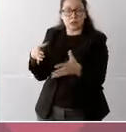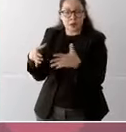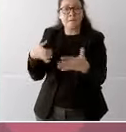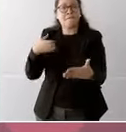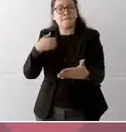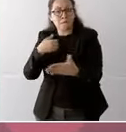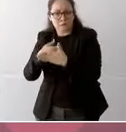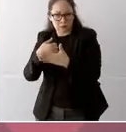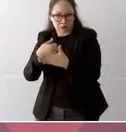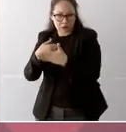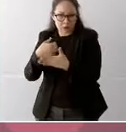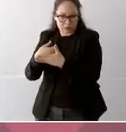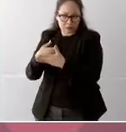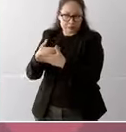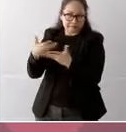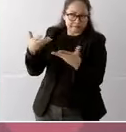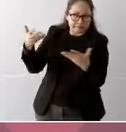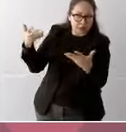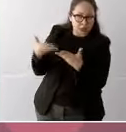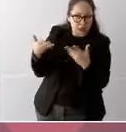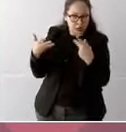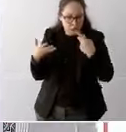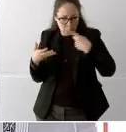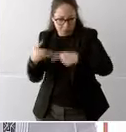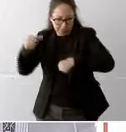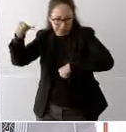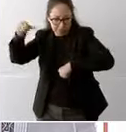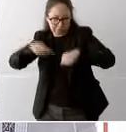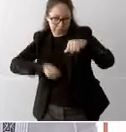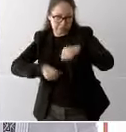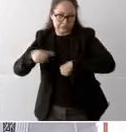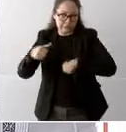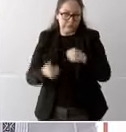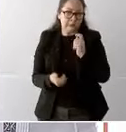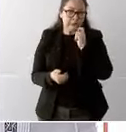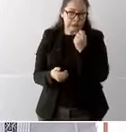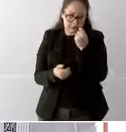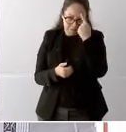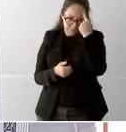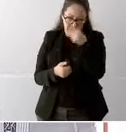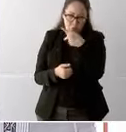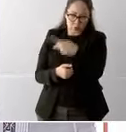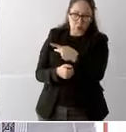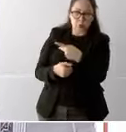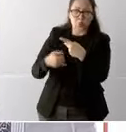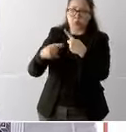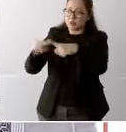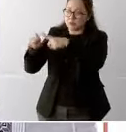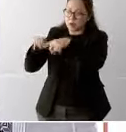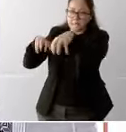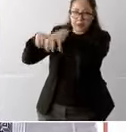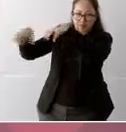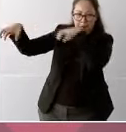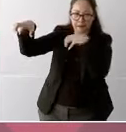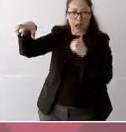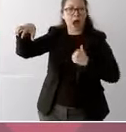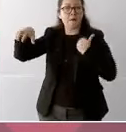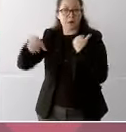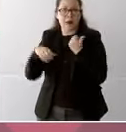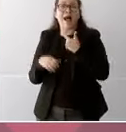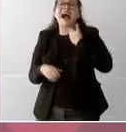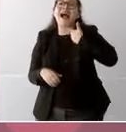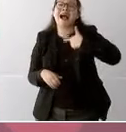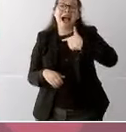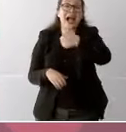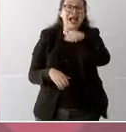llevar a cabo sus actividades, es decir, para el abasto de sus plantas, pero también